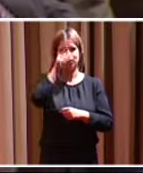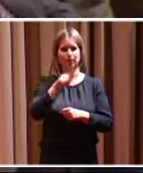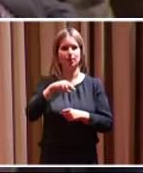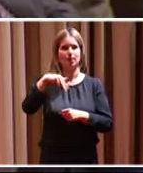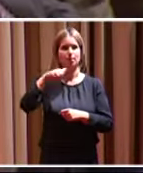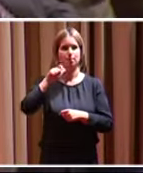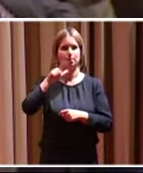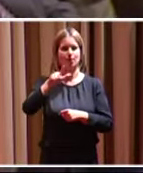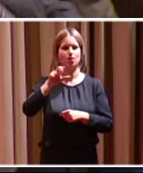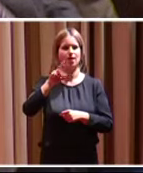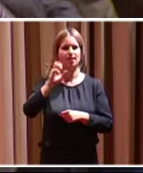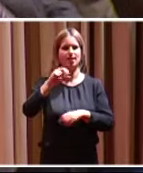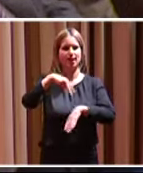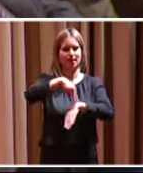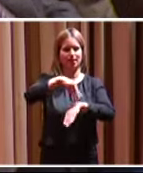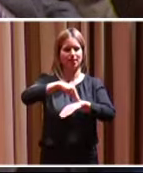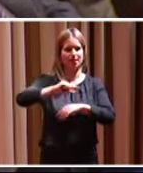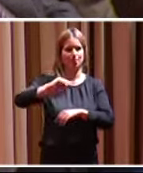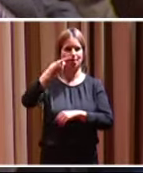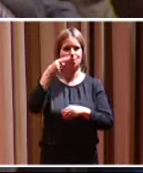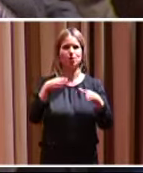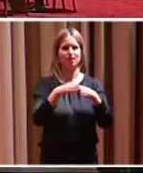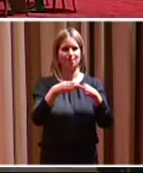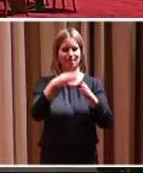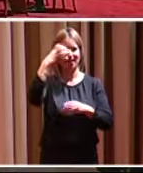Manuel Reyes, capellán mayor de la Capilla Real,